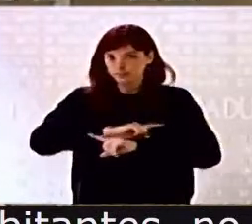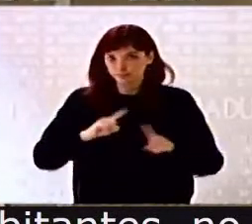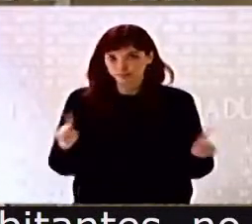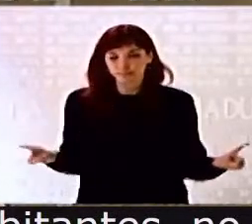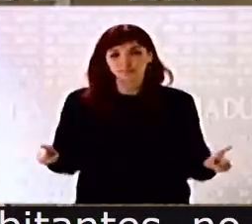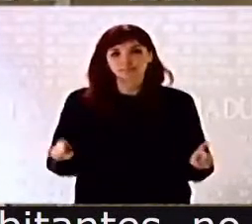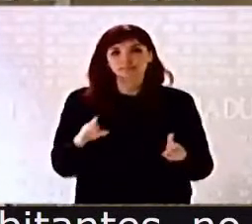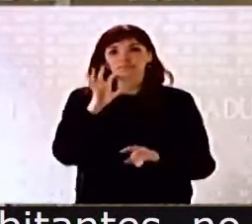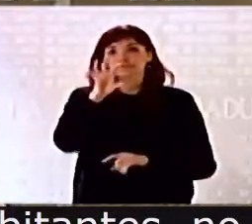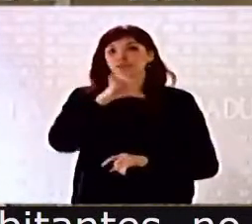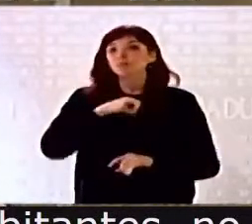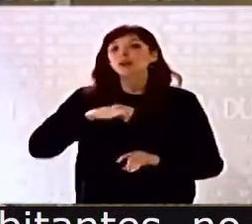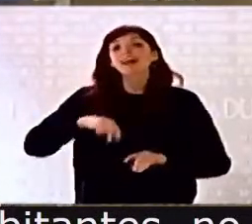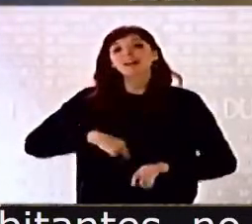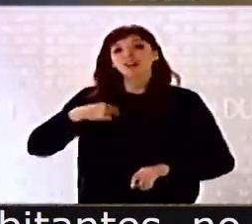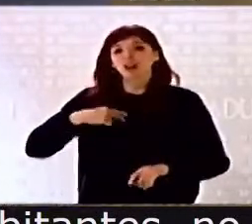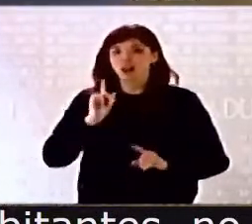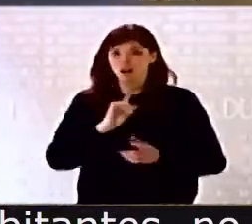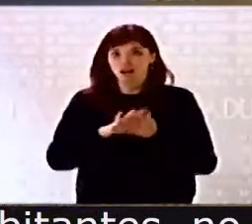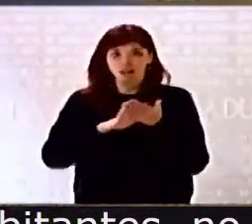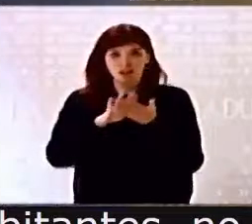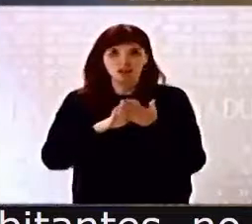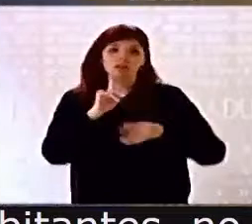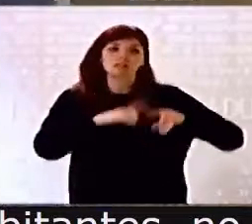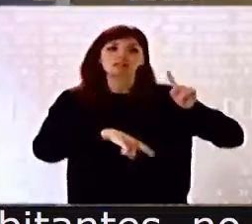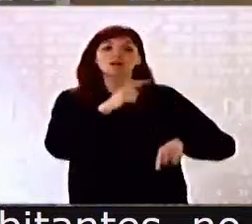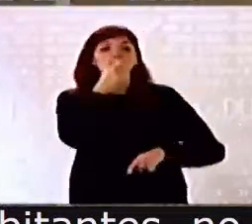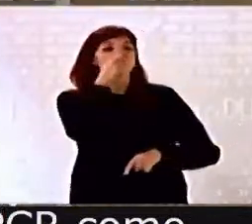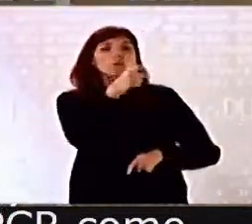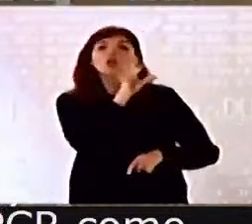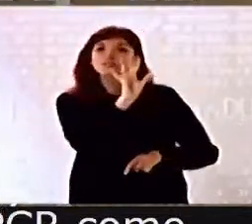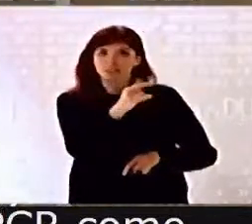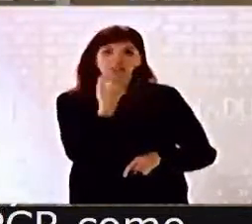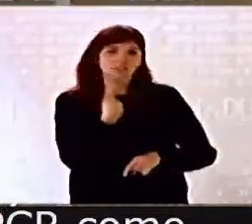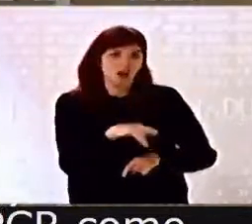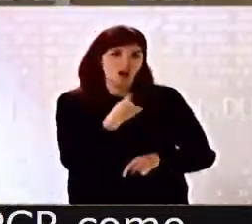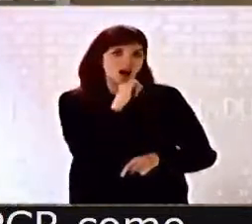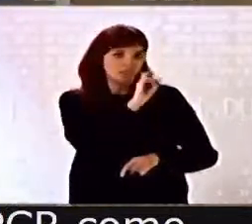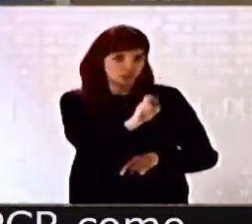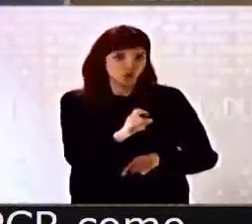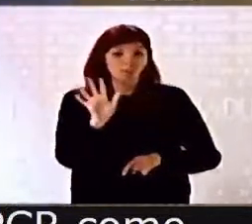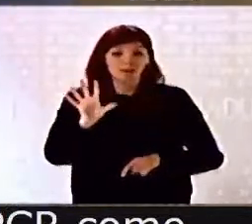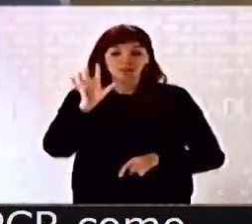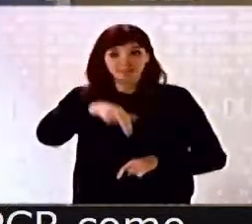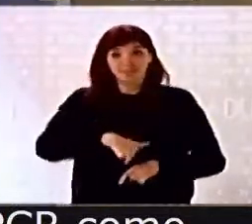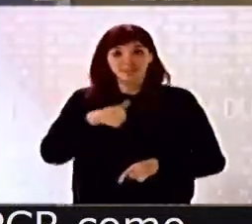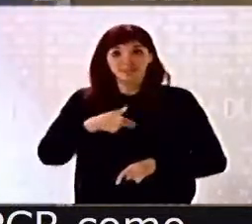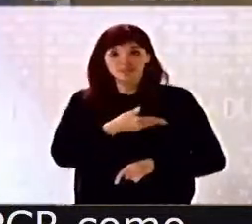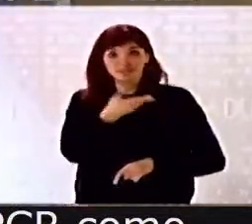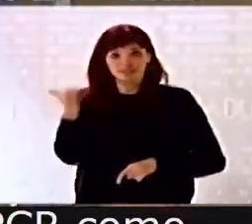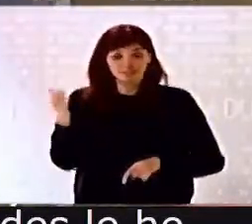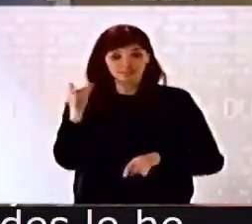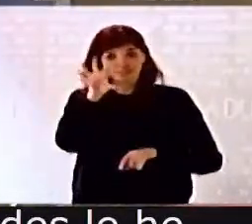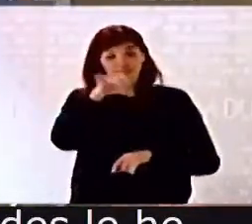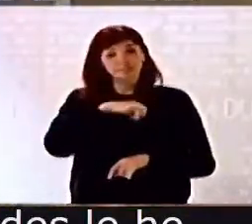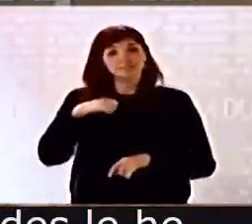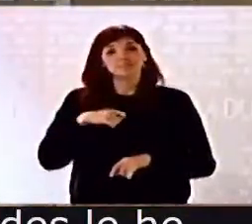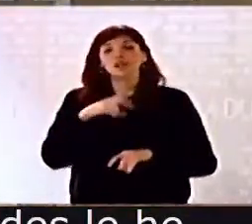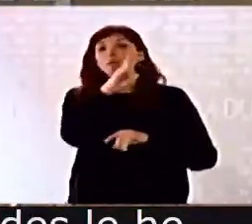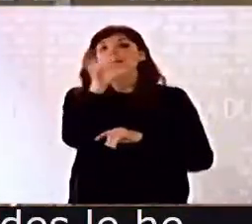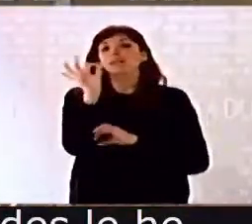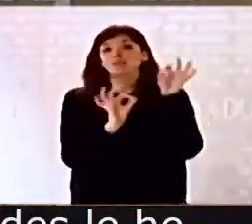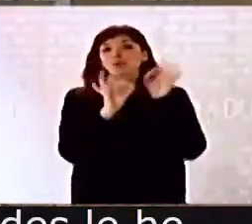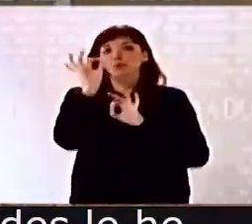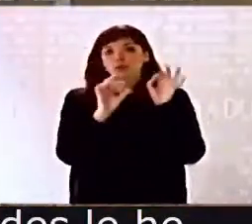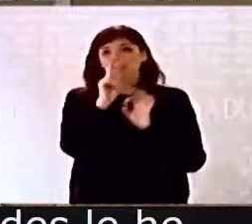como comunidad autónoma, estoy diciendo. Hay determinadas localidades que ya le he dicho que sí, pero no llegamos a ese 20% de